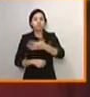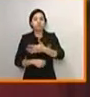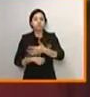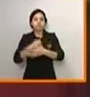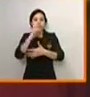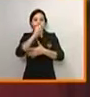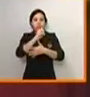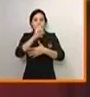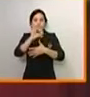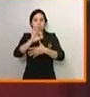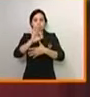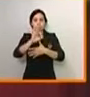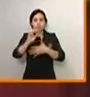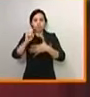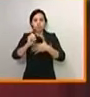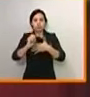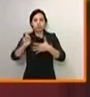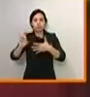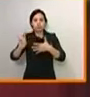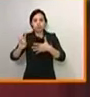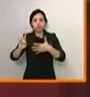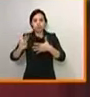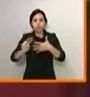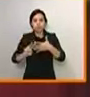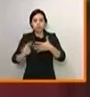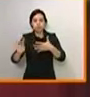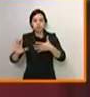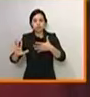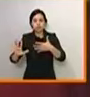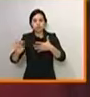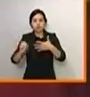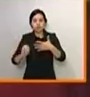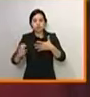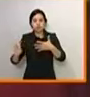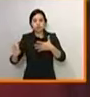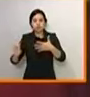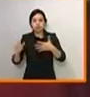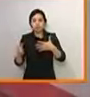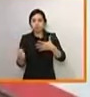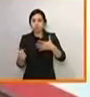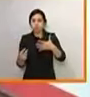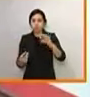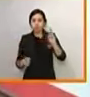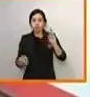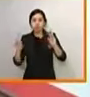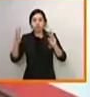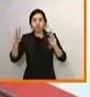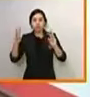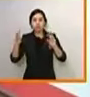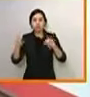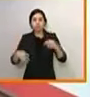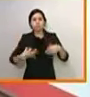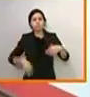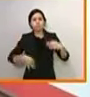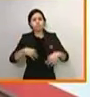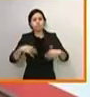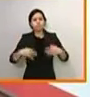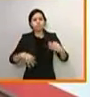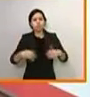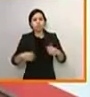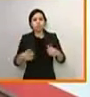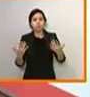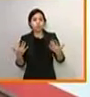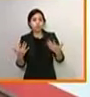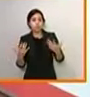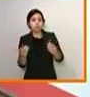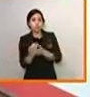el 09, 07, 25, 08, 12 y 16. Muchas felicidades y esperamos que